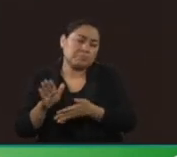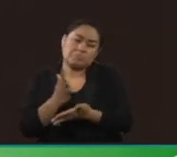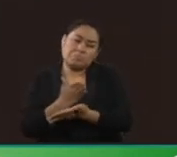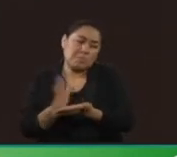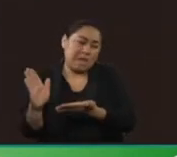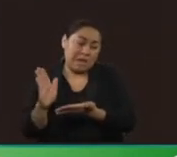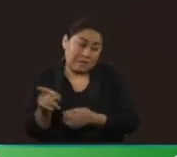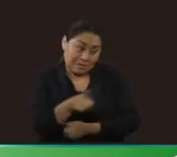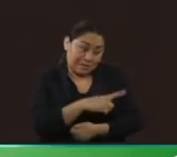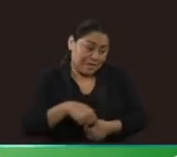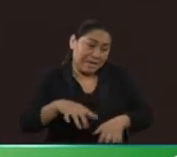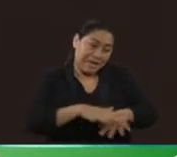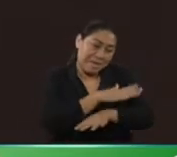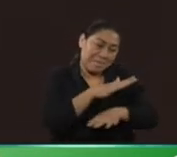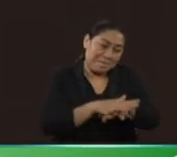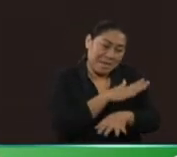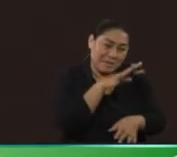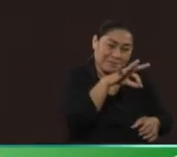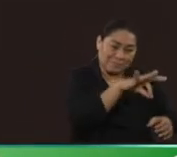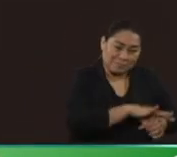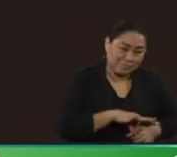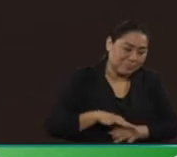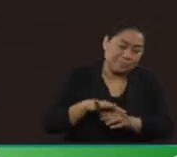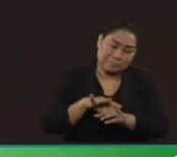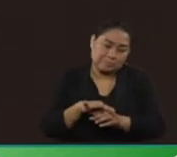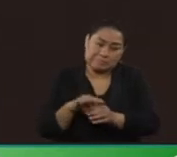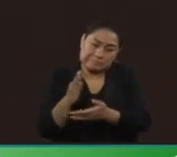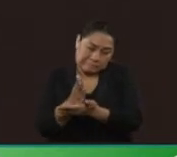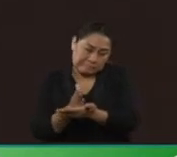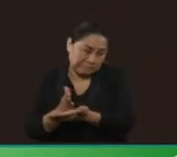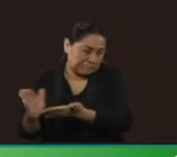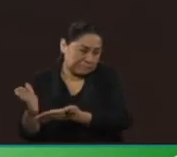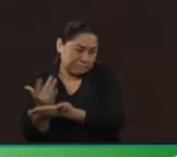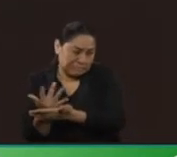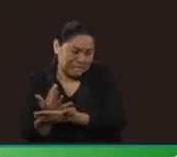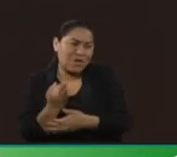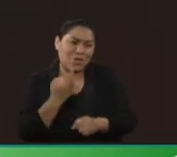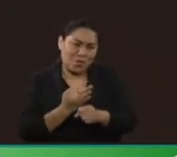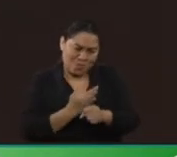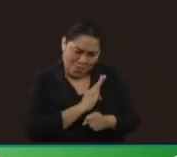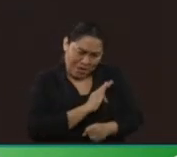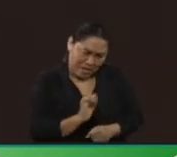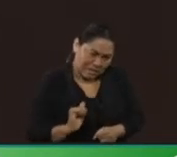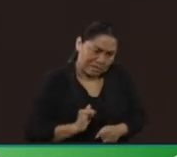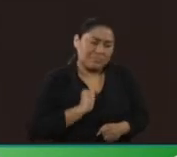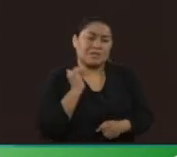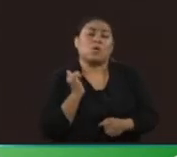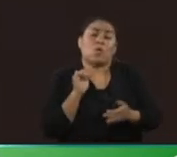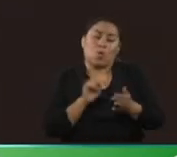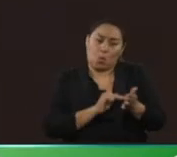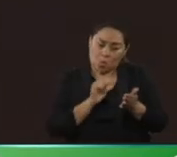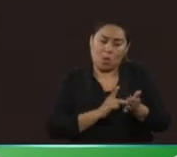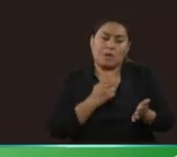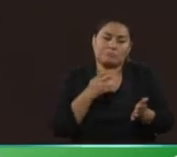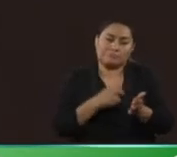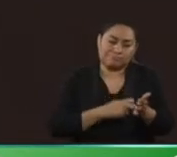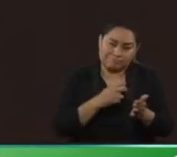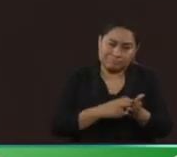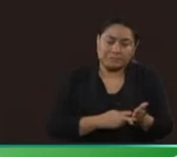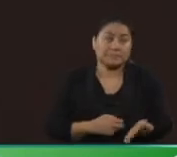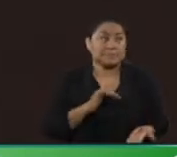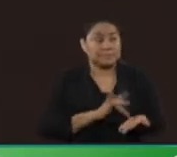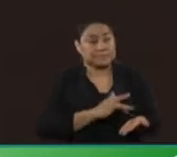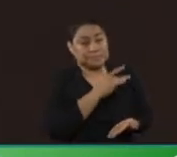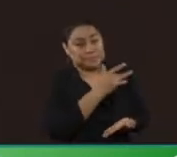electivo de las autoridades judiciales Aún es tiempo de actuar y de corregir el rumbo Muchas gracias